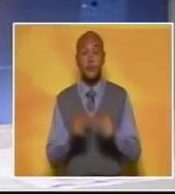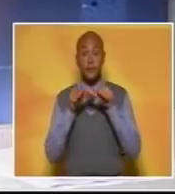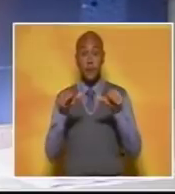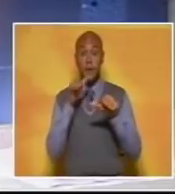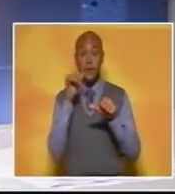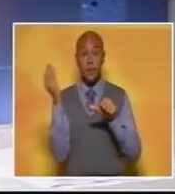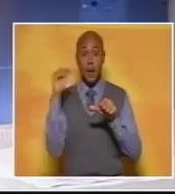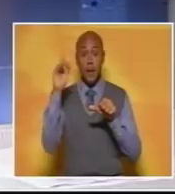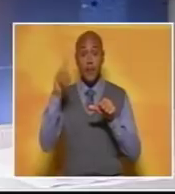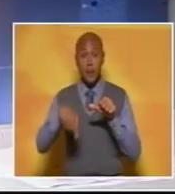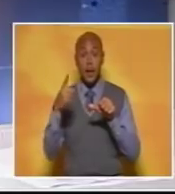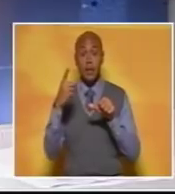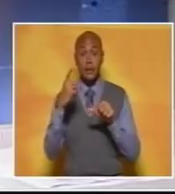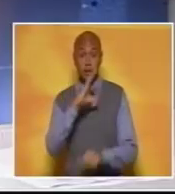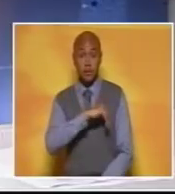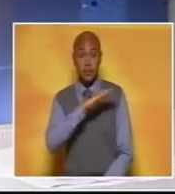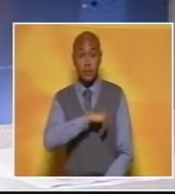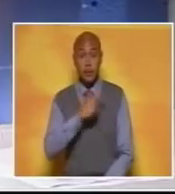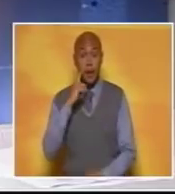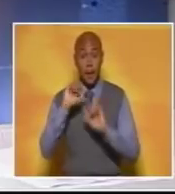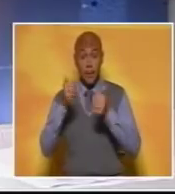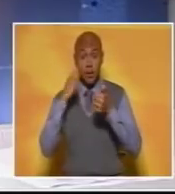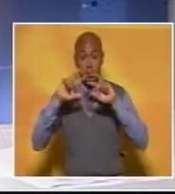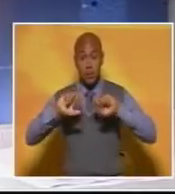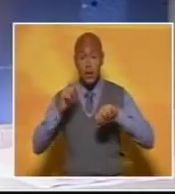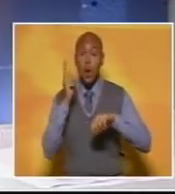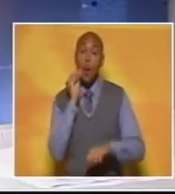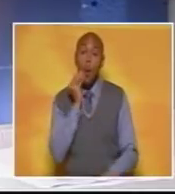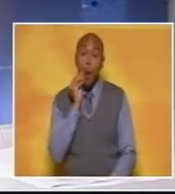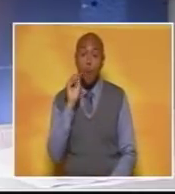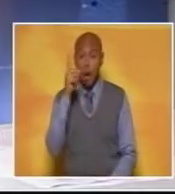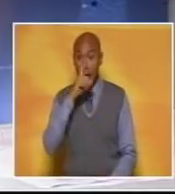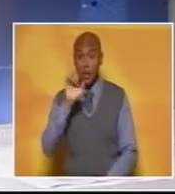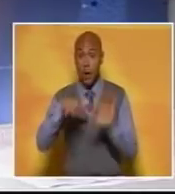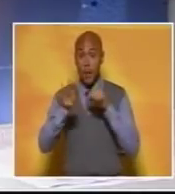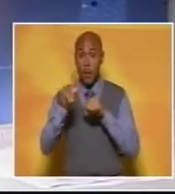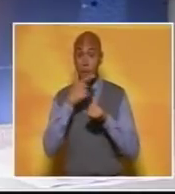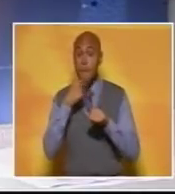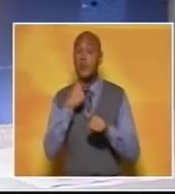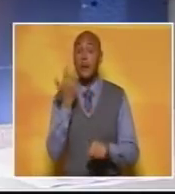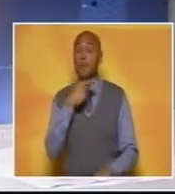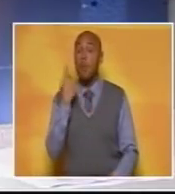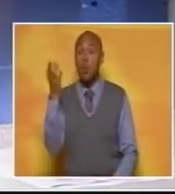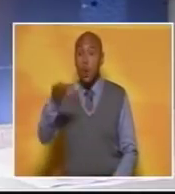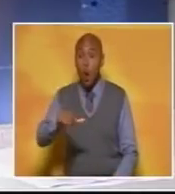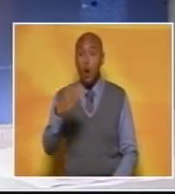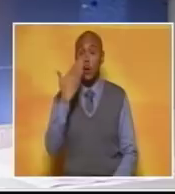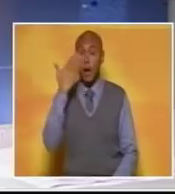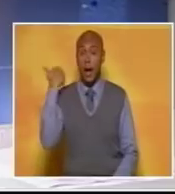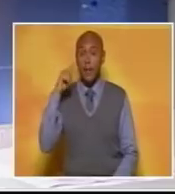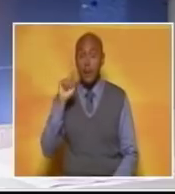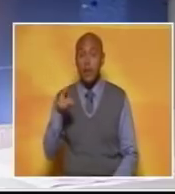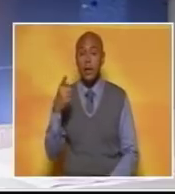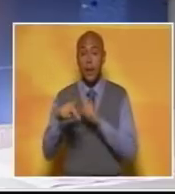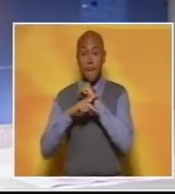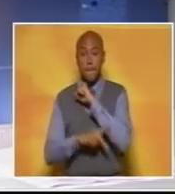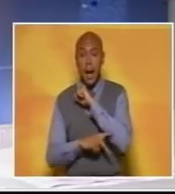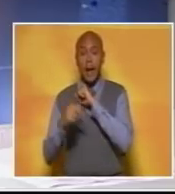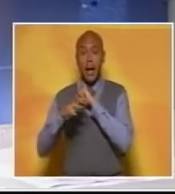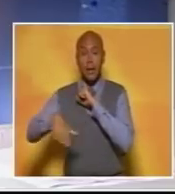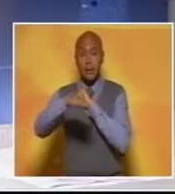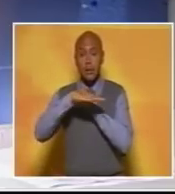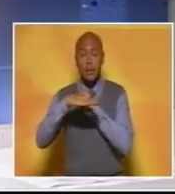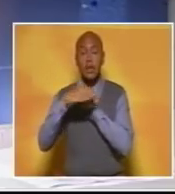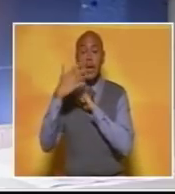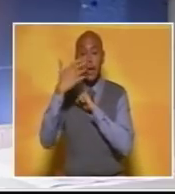Continuamos con más información. El 6CPC investiga la muerte de una adolescente de 14 años debido a los hechos ocurridos en el Parque Generalísimo Francisco